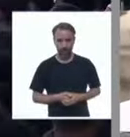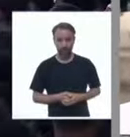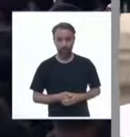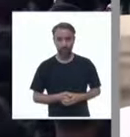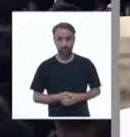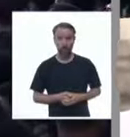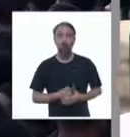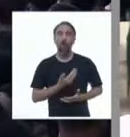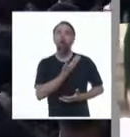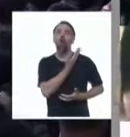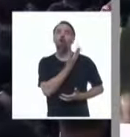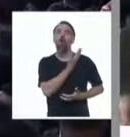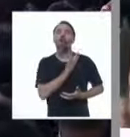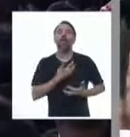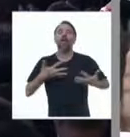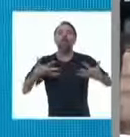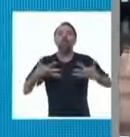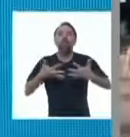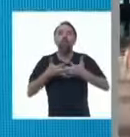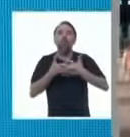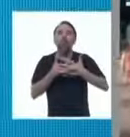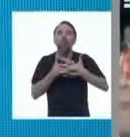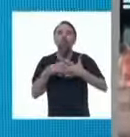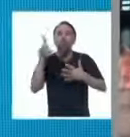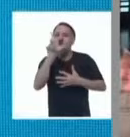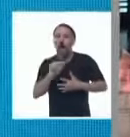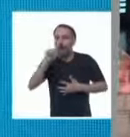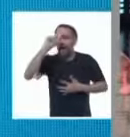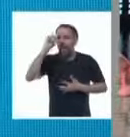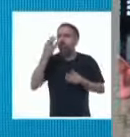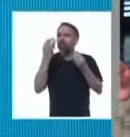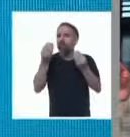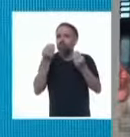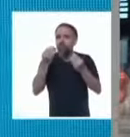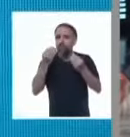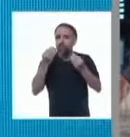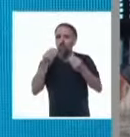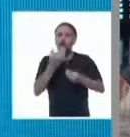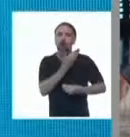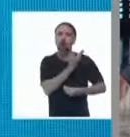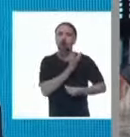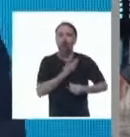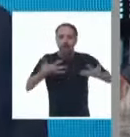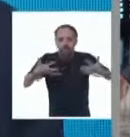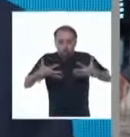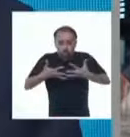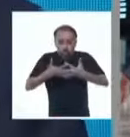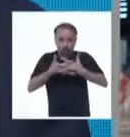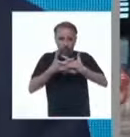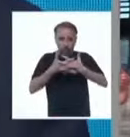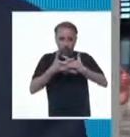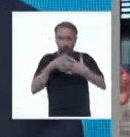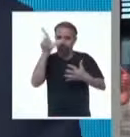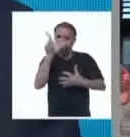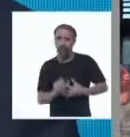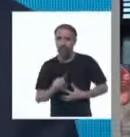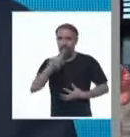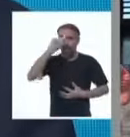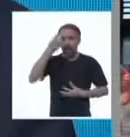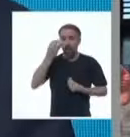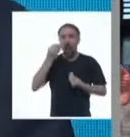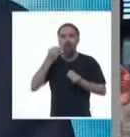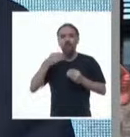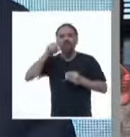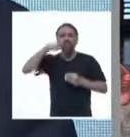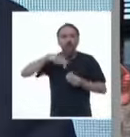gobernabilidad en la Argentina, no hace falta que yo te lo cuente. Nos gobiernan un grupo de psicóticos. A ellos, y va quedando